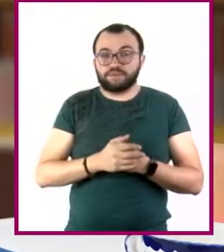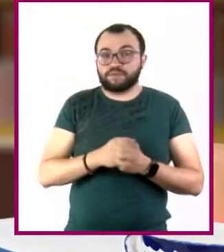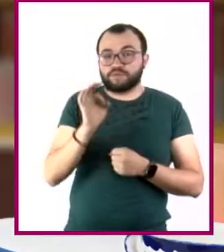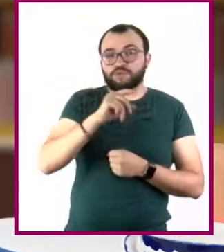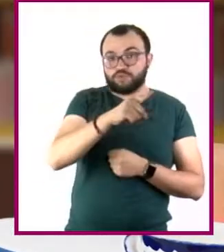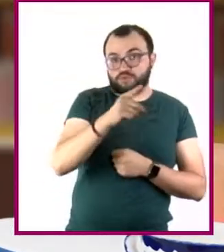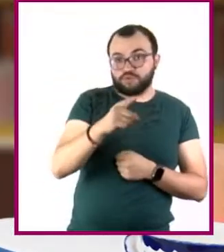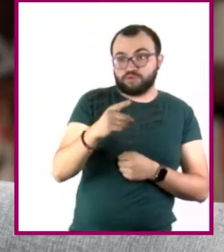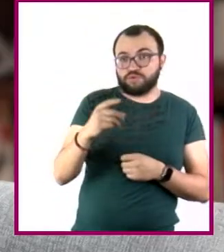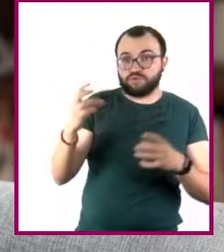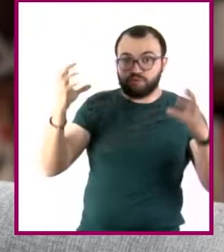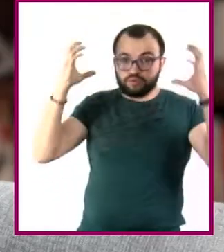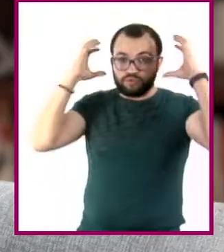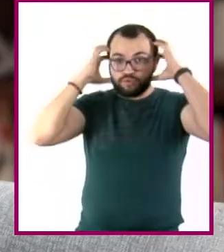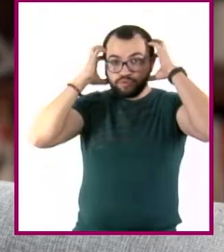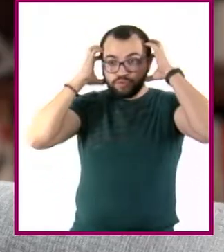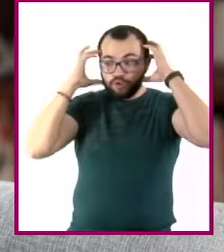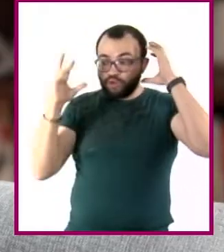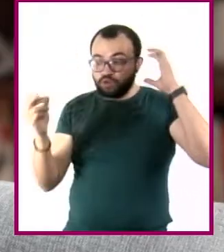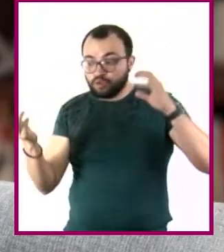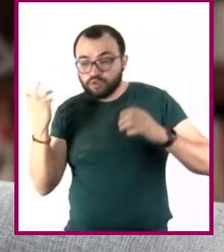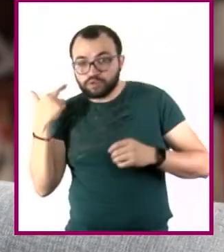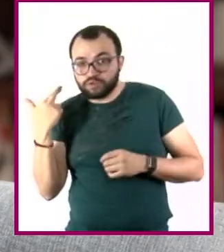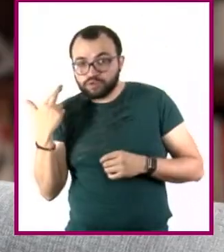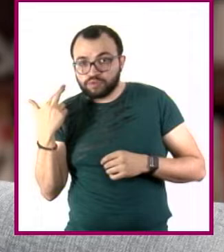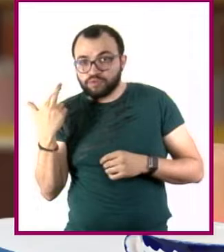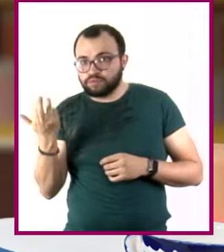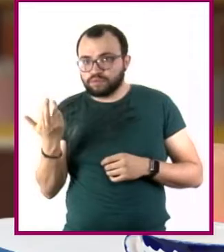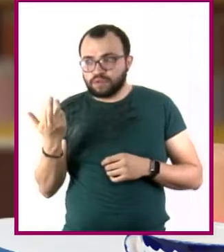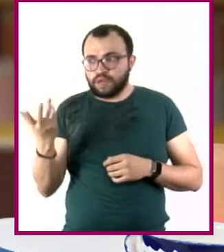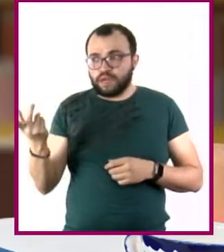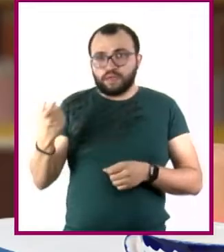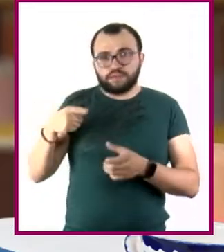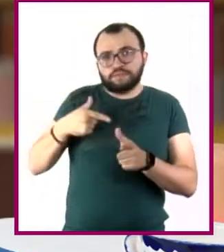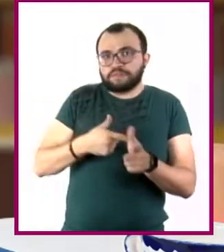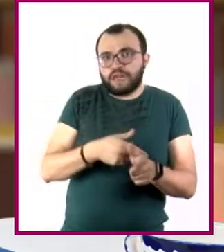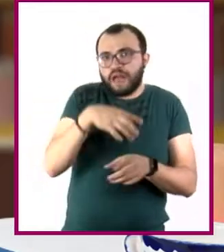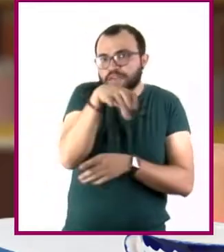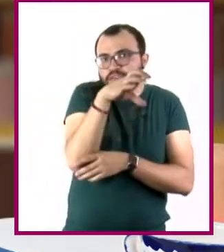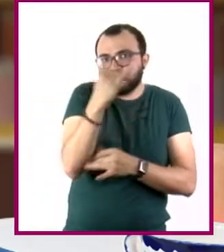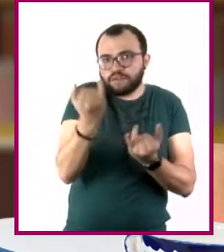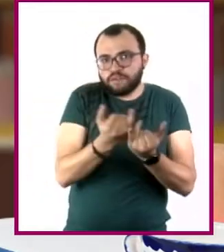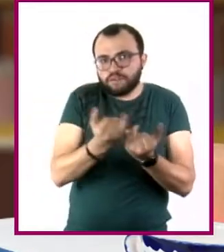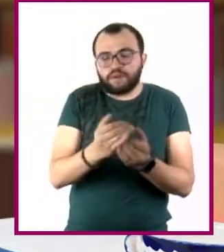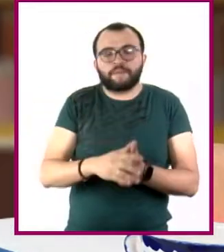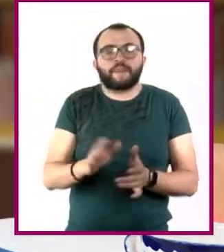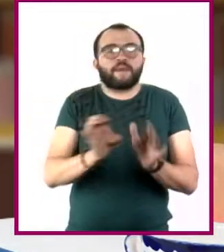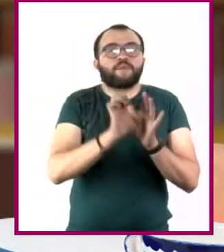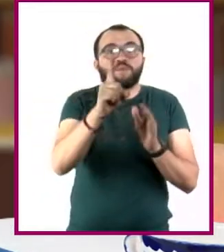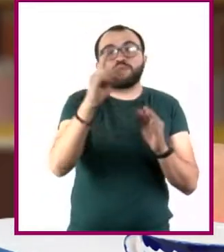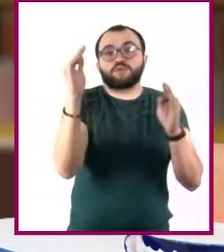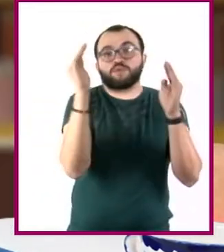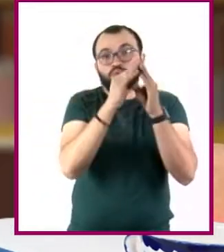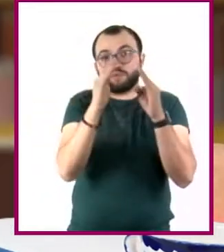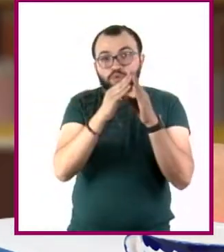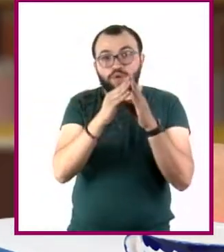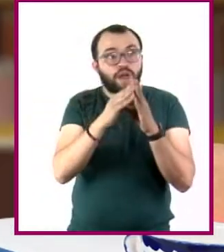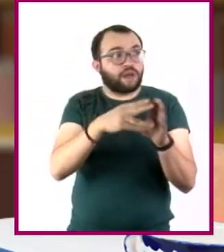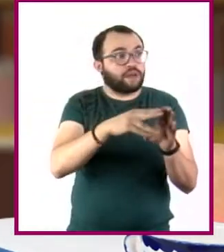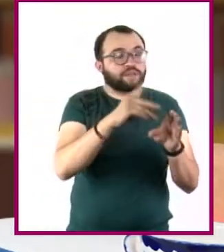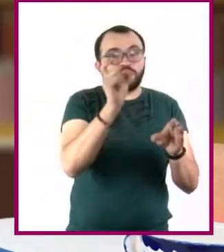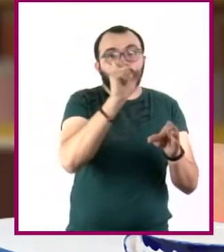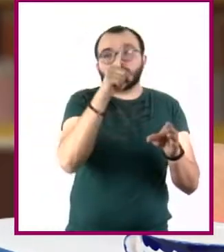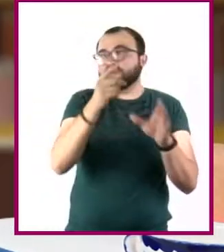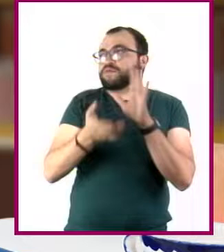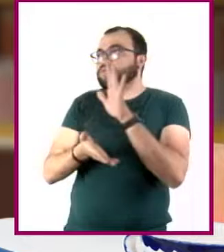no. ¿Qué va? ¿Y tu casa deja de existir si no la ves? Tampoco. Ahí está mi camita esperándome a que